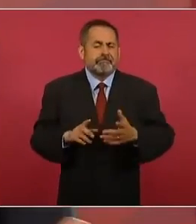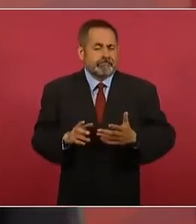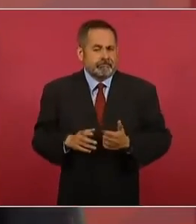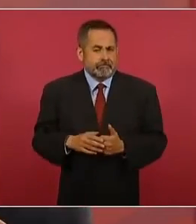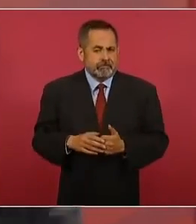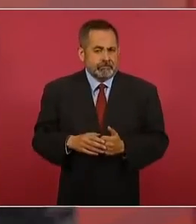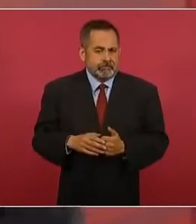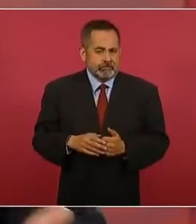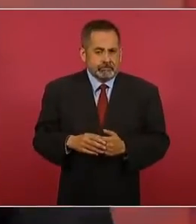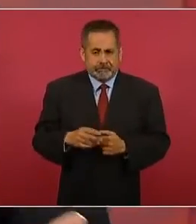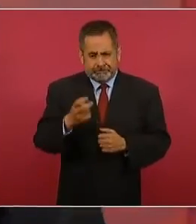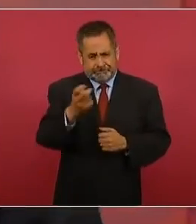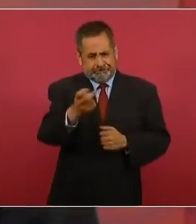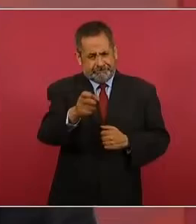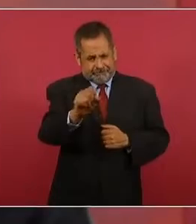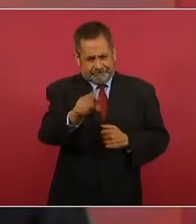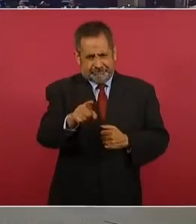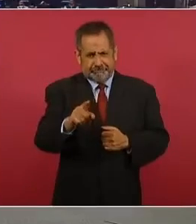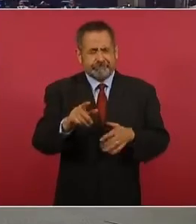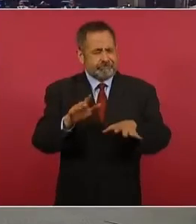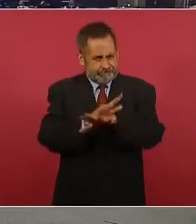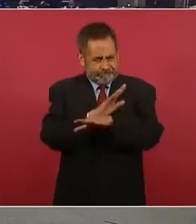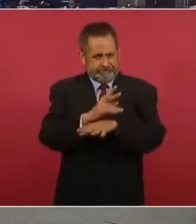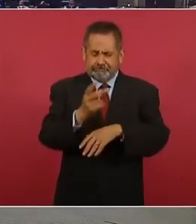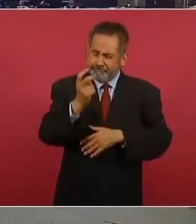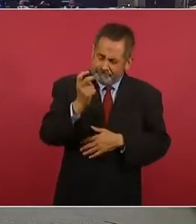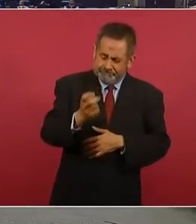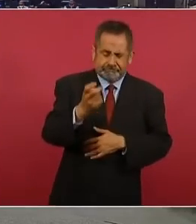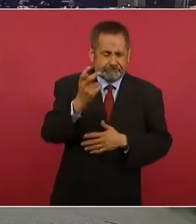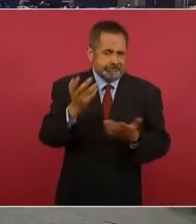Pues un cambio es ese,